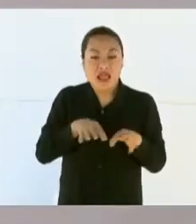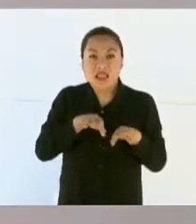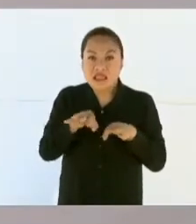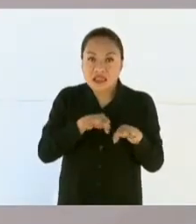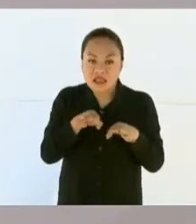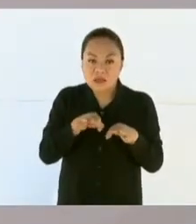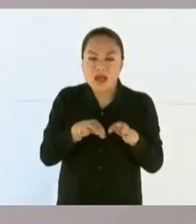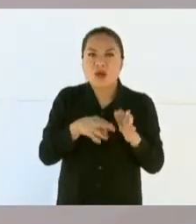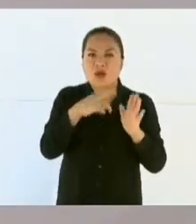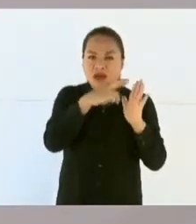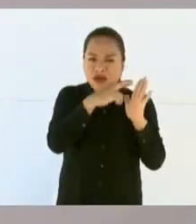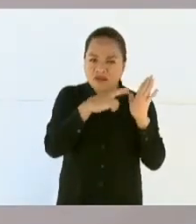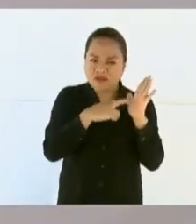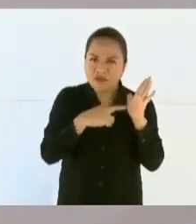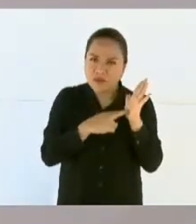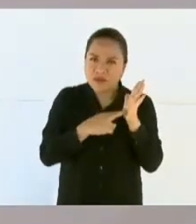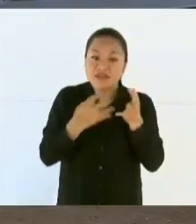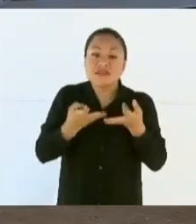reformas agrarias